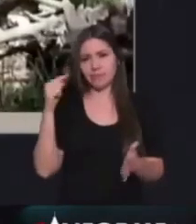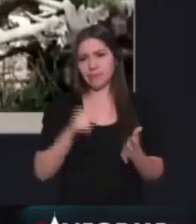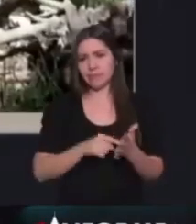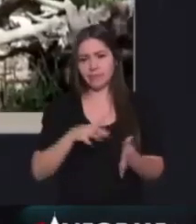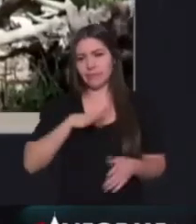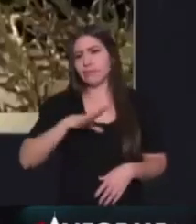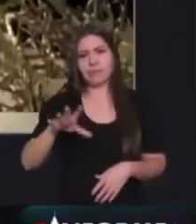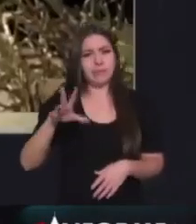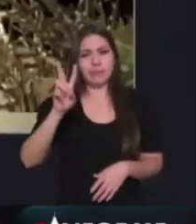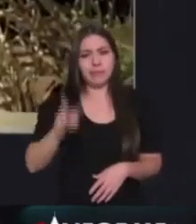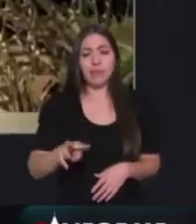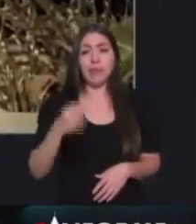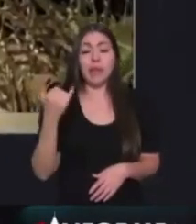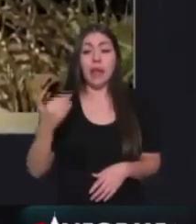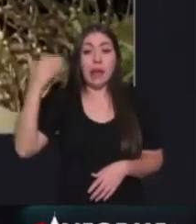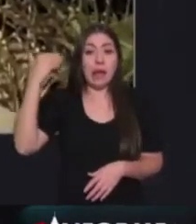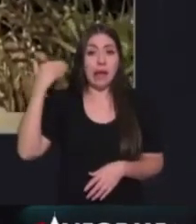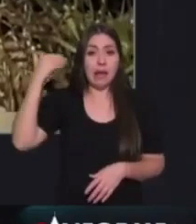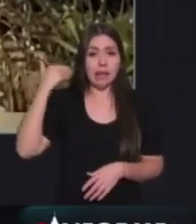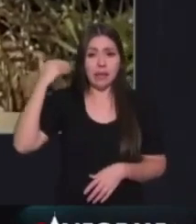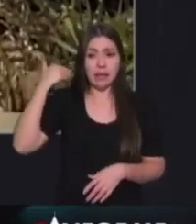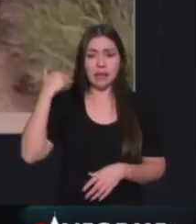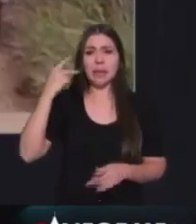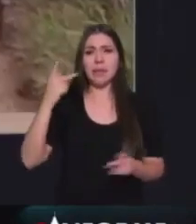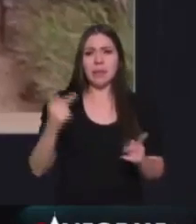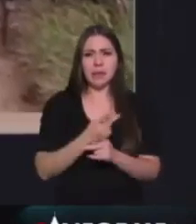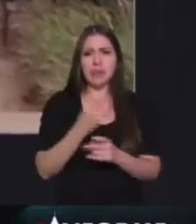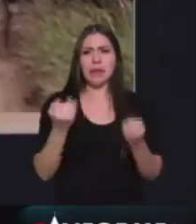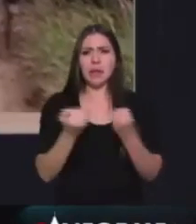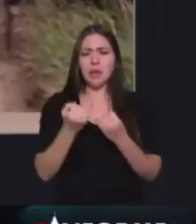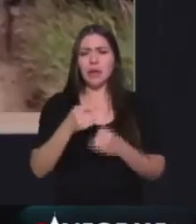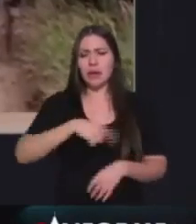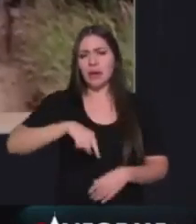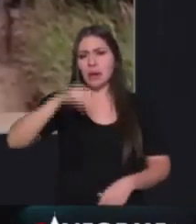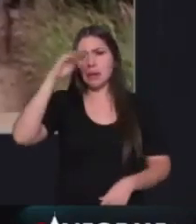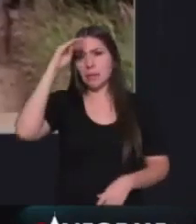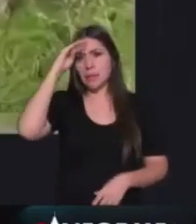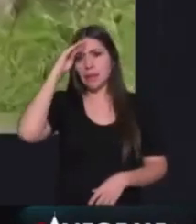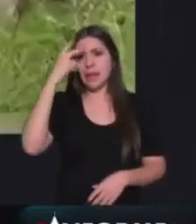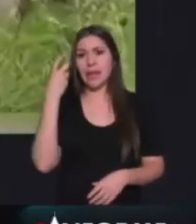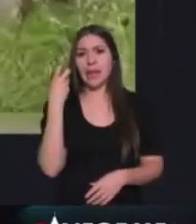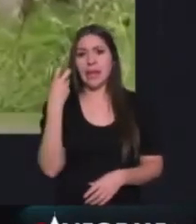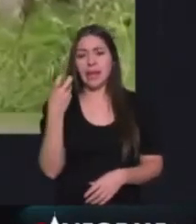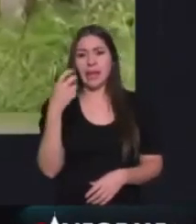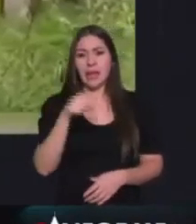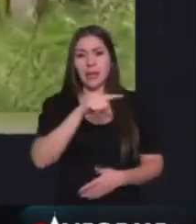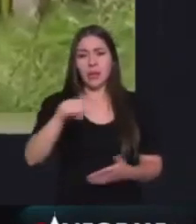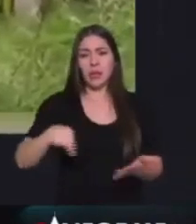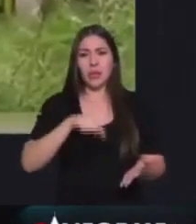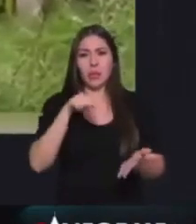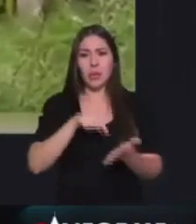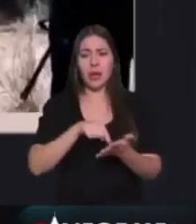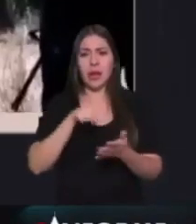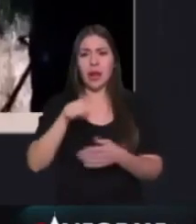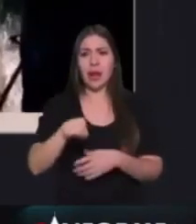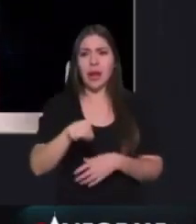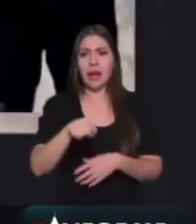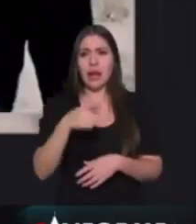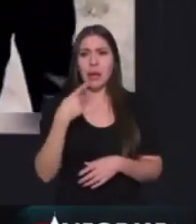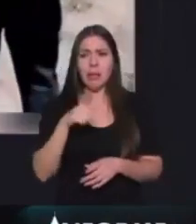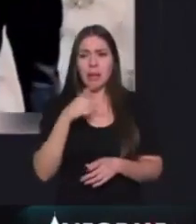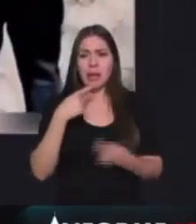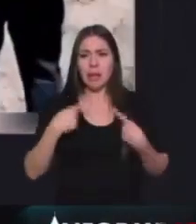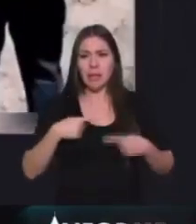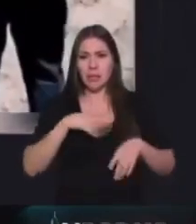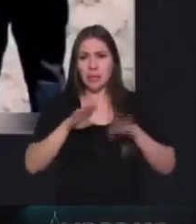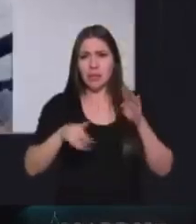las ocasiones anteriores que también se había querido abatir a este capo en particular, dieron